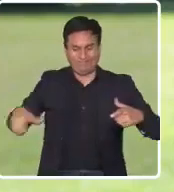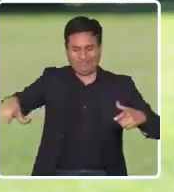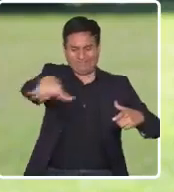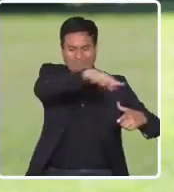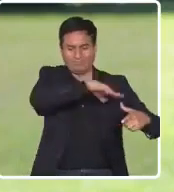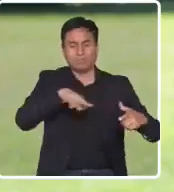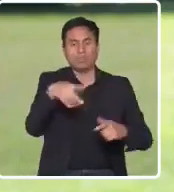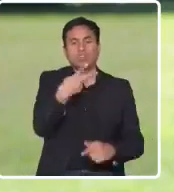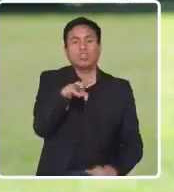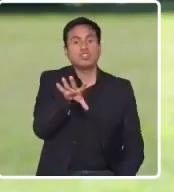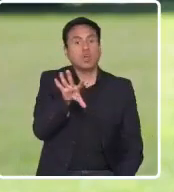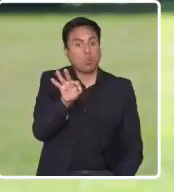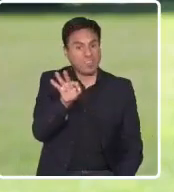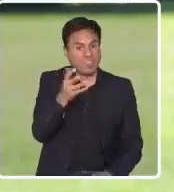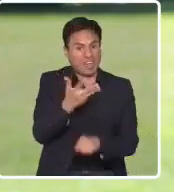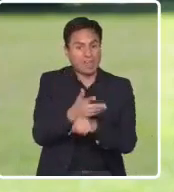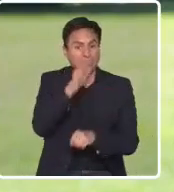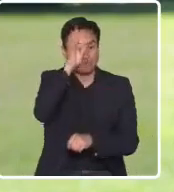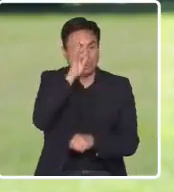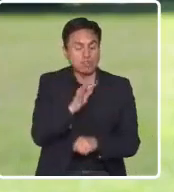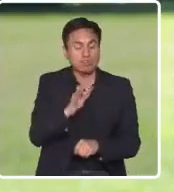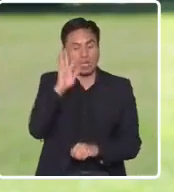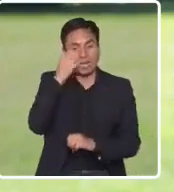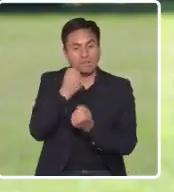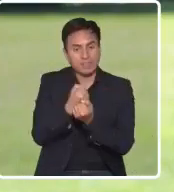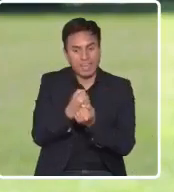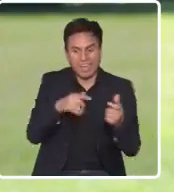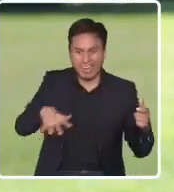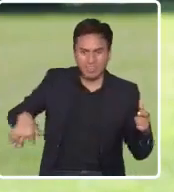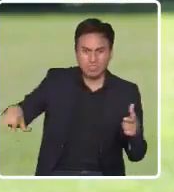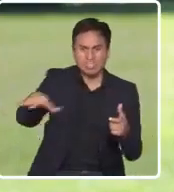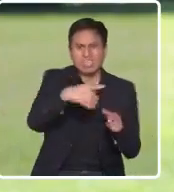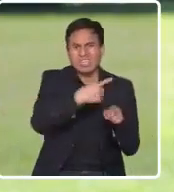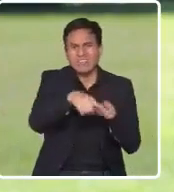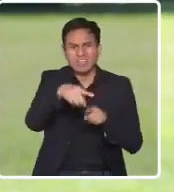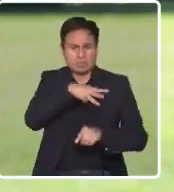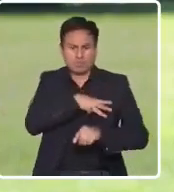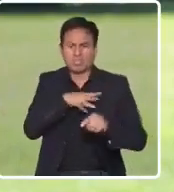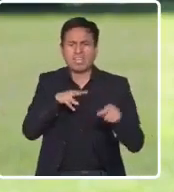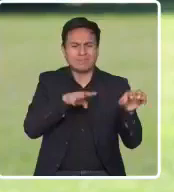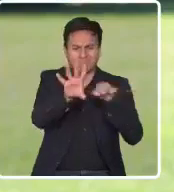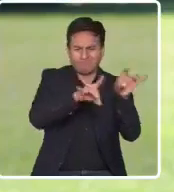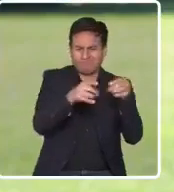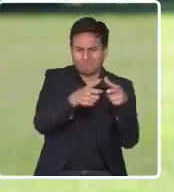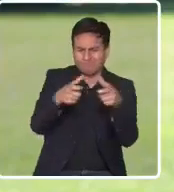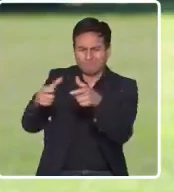estamos hablando de 250 funcionarios de carabineros que provienen de diferentes unidades,